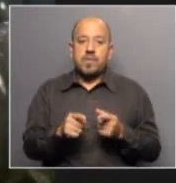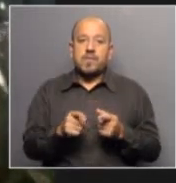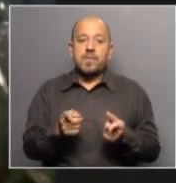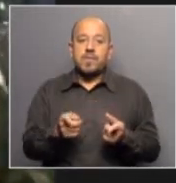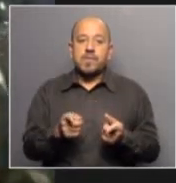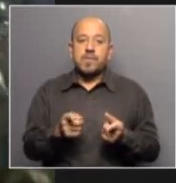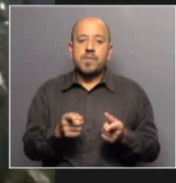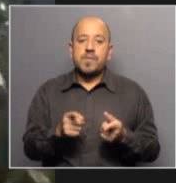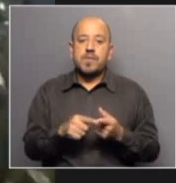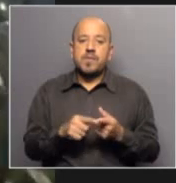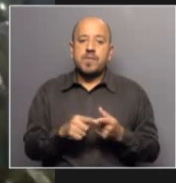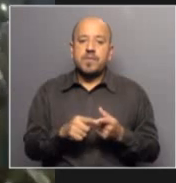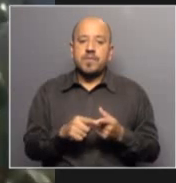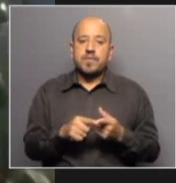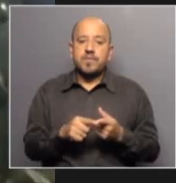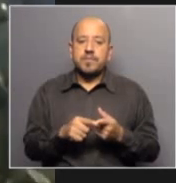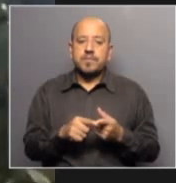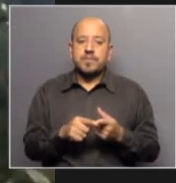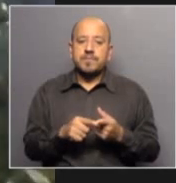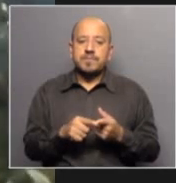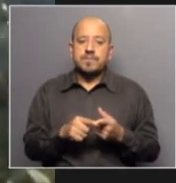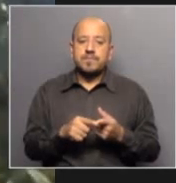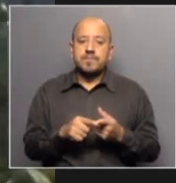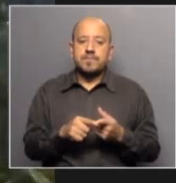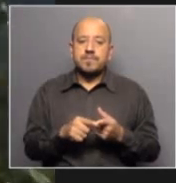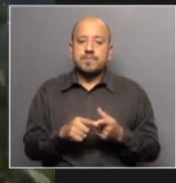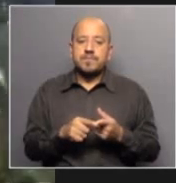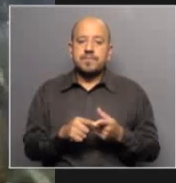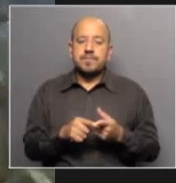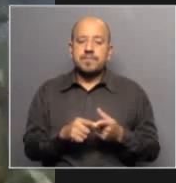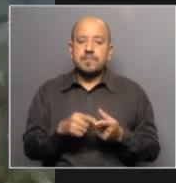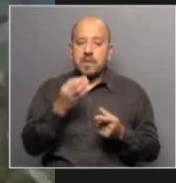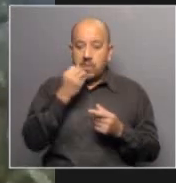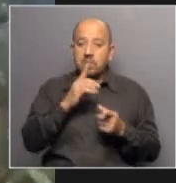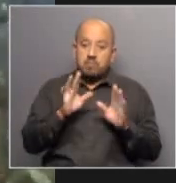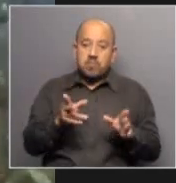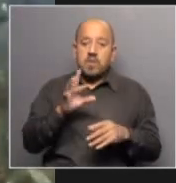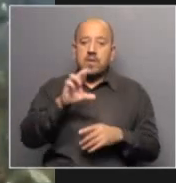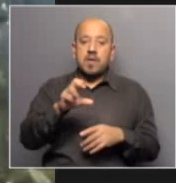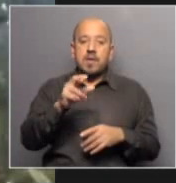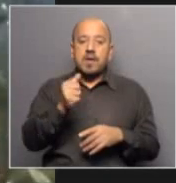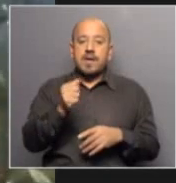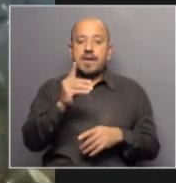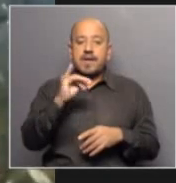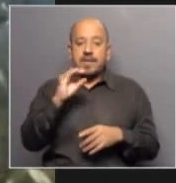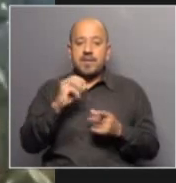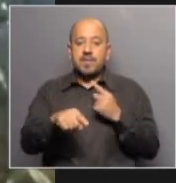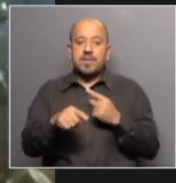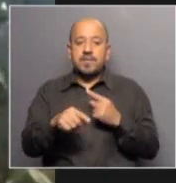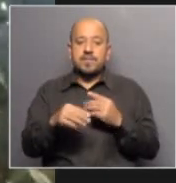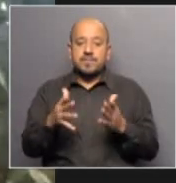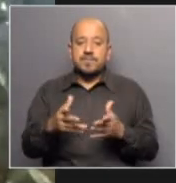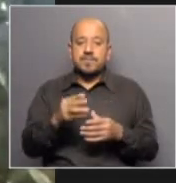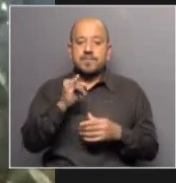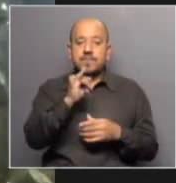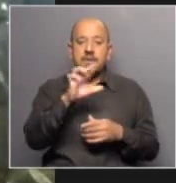una fortuna. ¿Denis? Es bueno el pronunciamiento de Radío, dentro de todo, la demora de IRCA